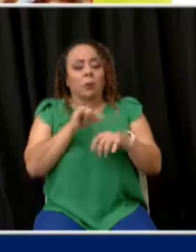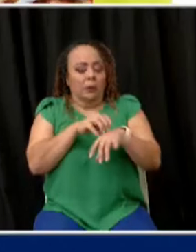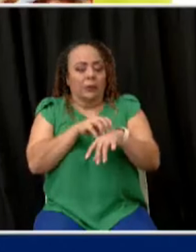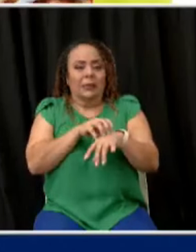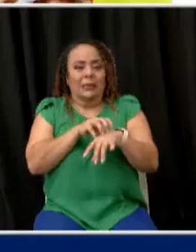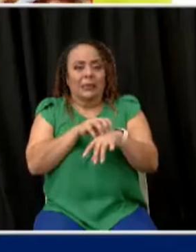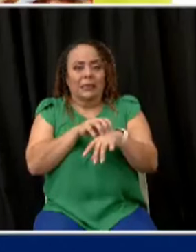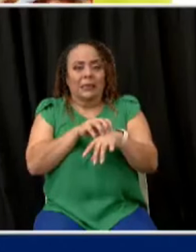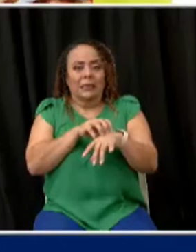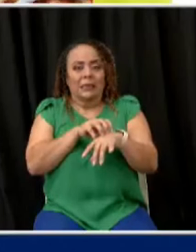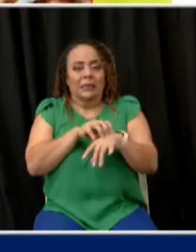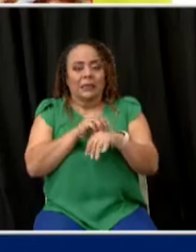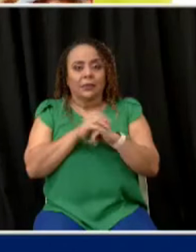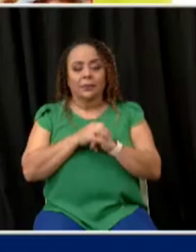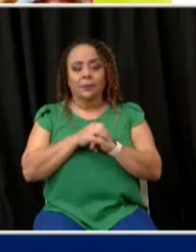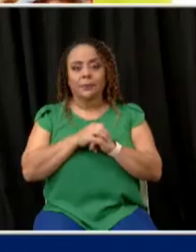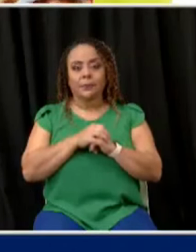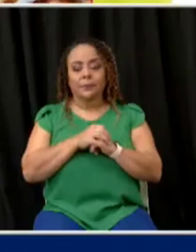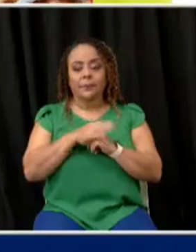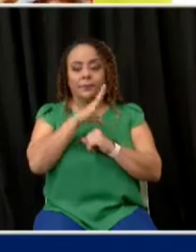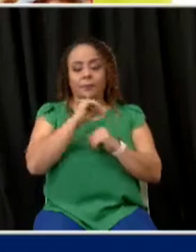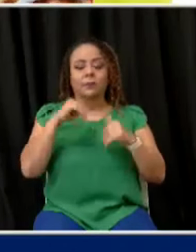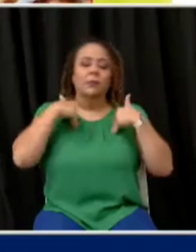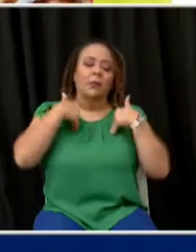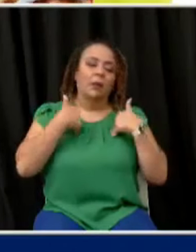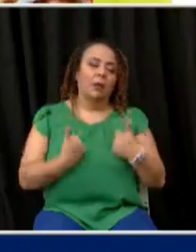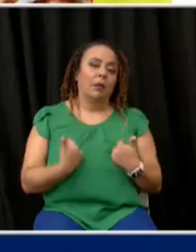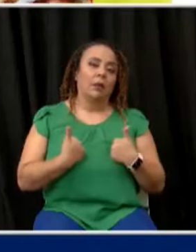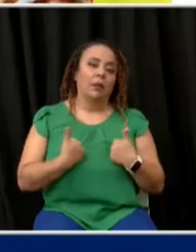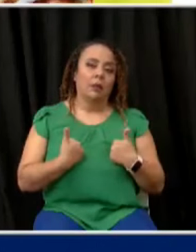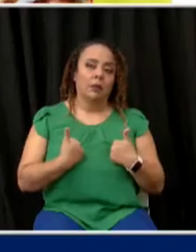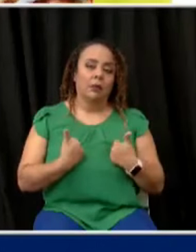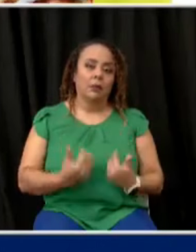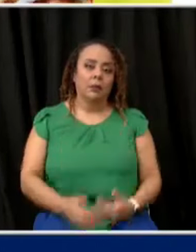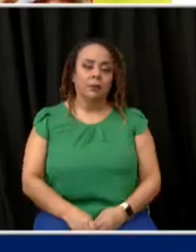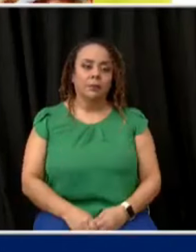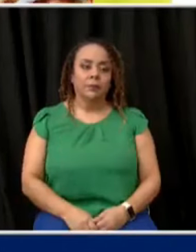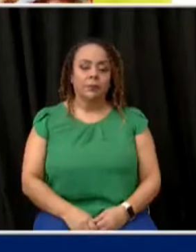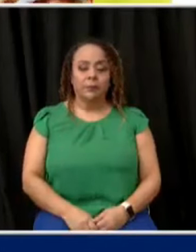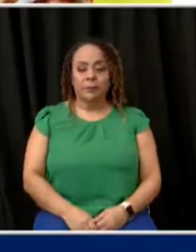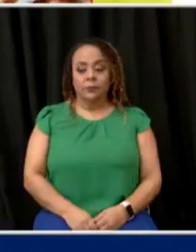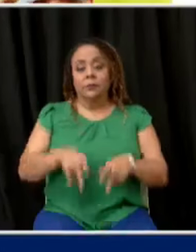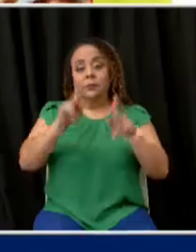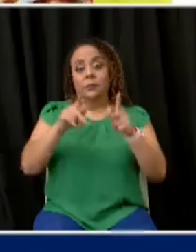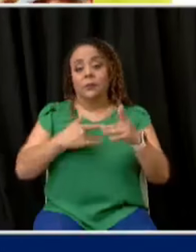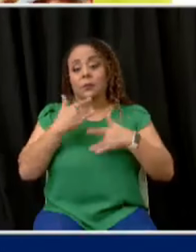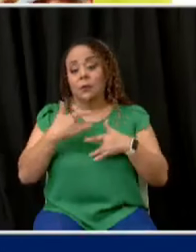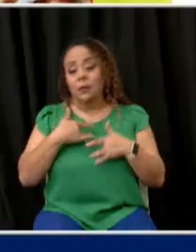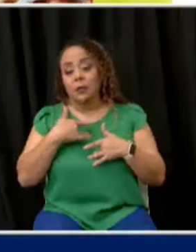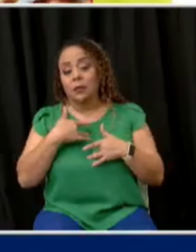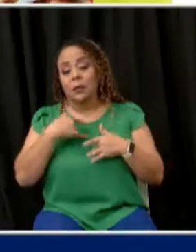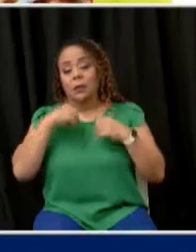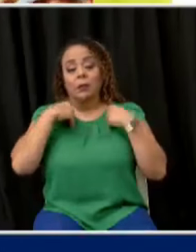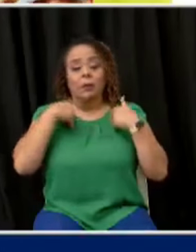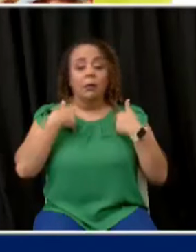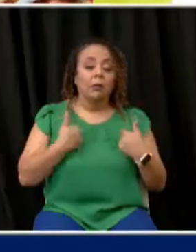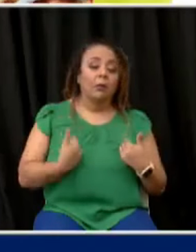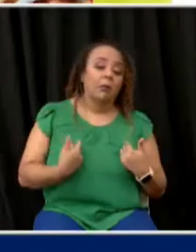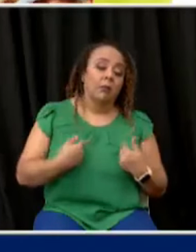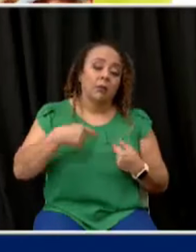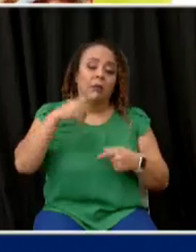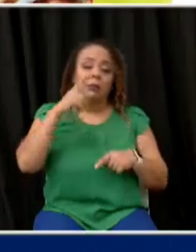expuestos al calor. Y el agotamiento, que es esa persona que empieza a sentirse demasiado cansada, que ya no